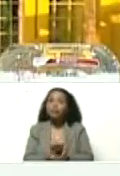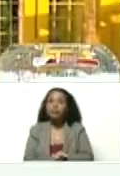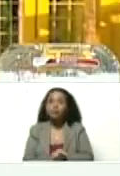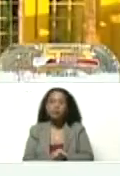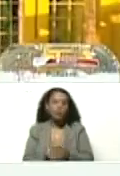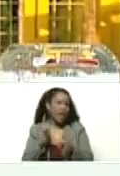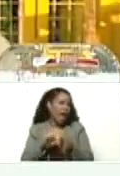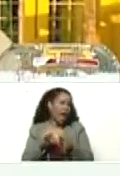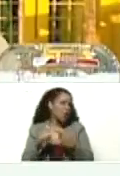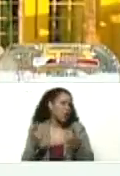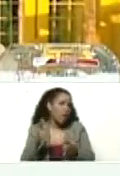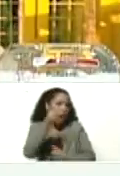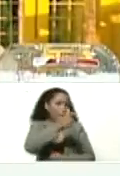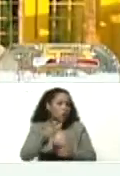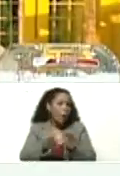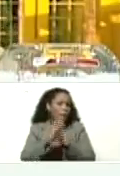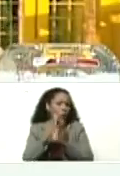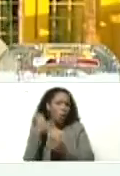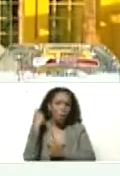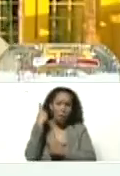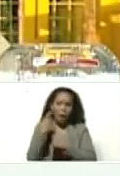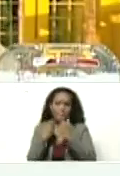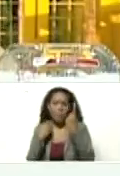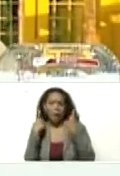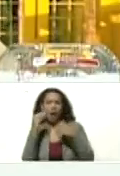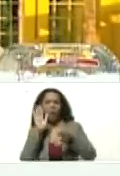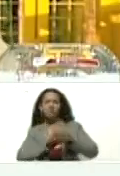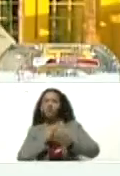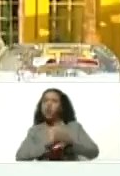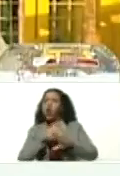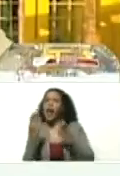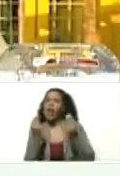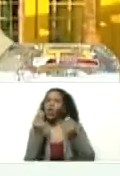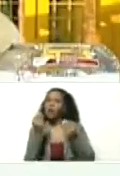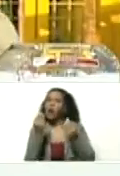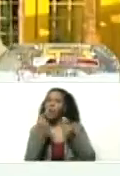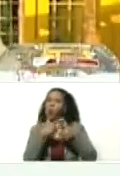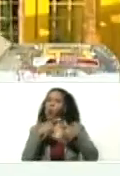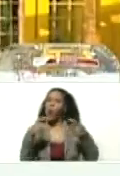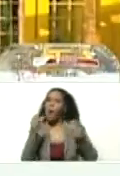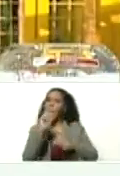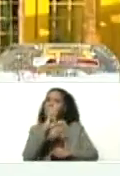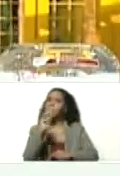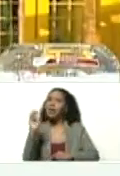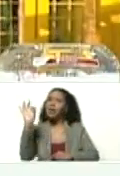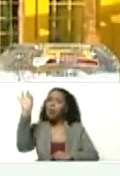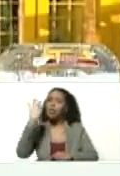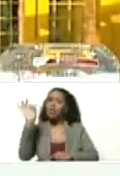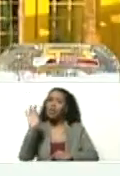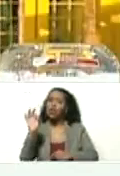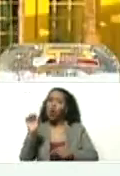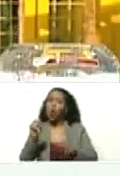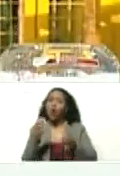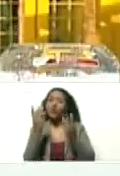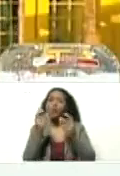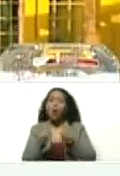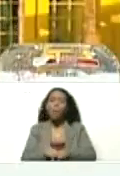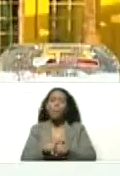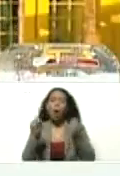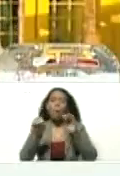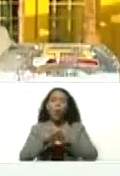Entonces, la gente del mundo me pregunta, ¿y por qué la economía de Venezuela está creciendo 20%, récord mundial, récord en